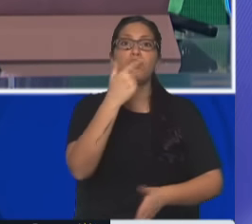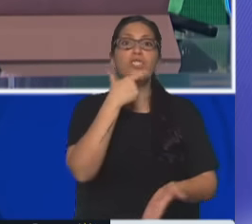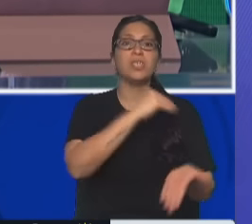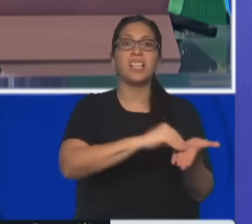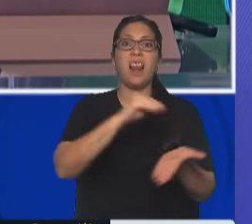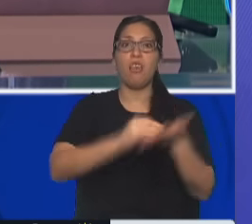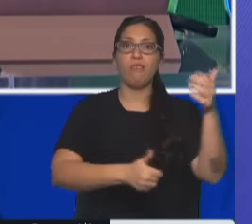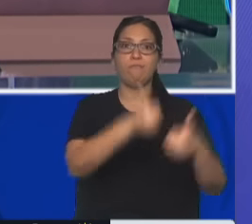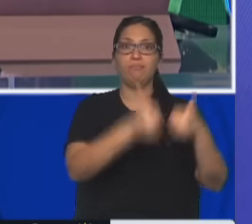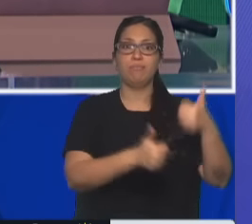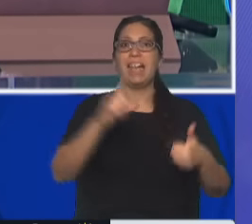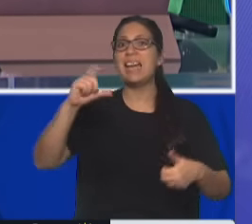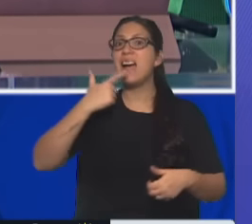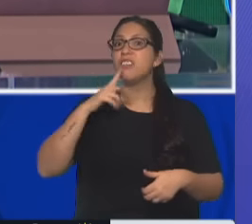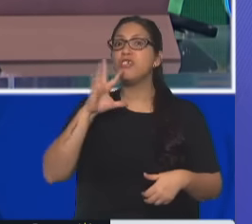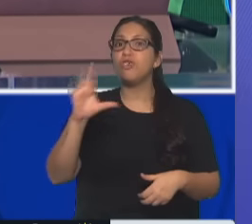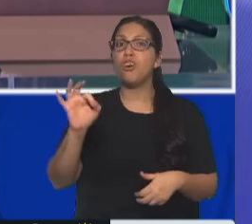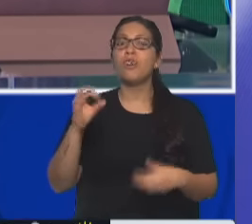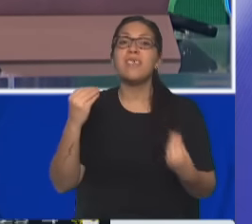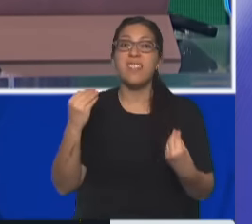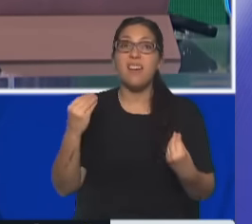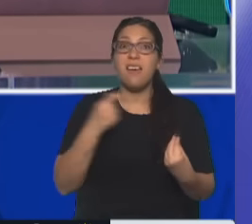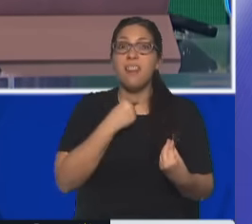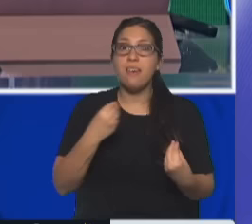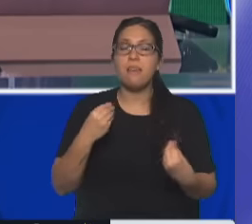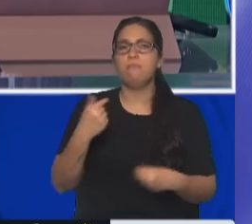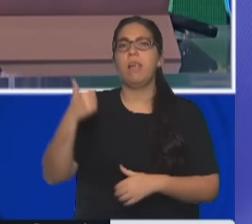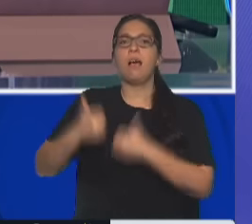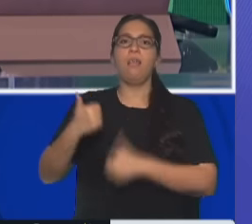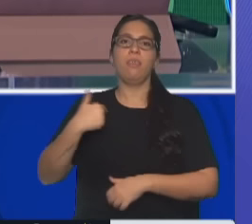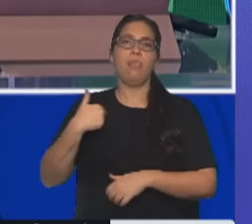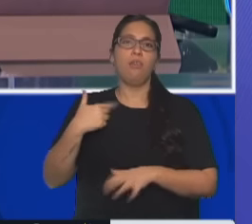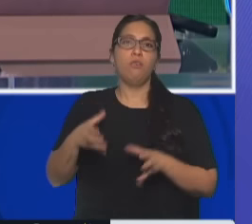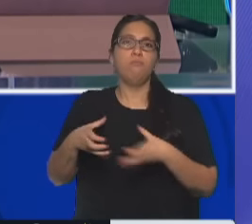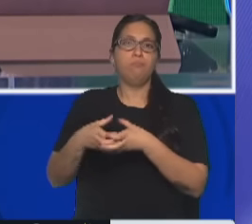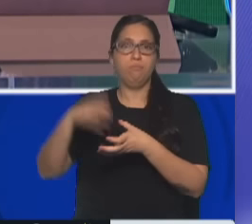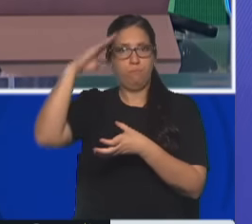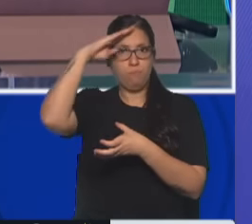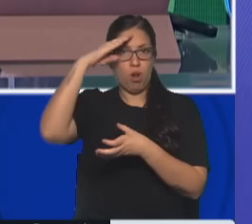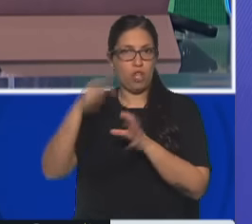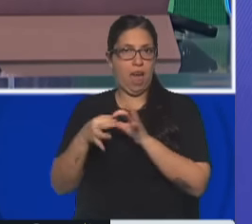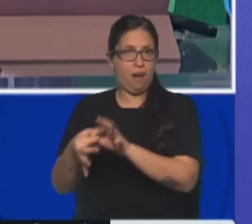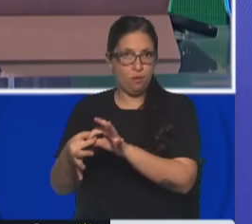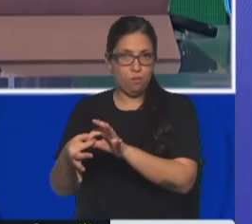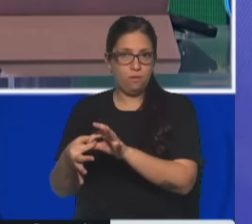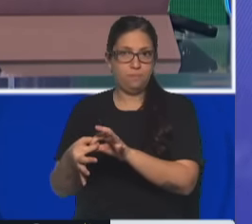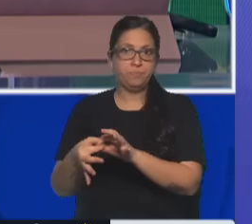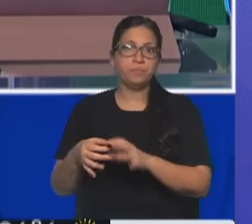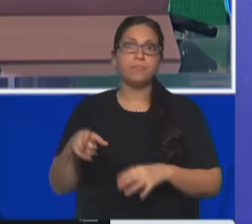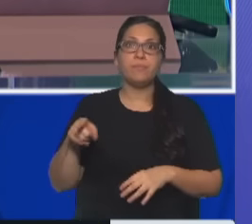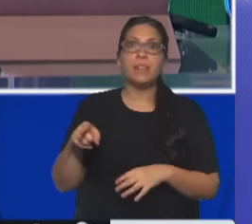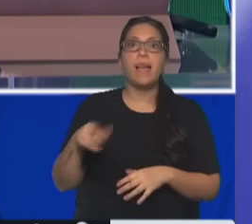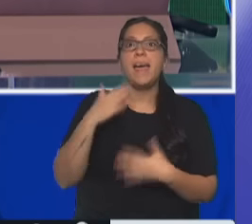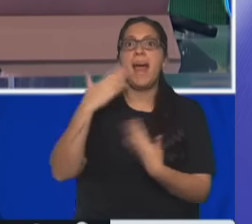dicen, bueno, Castro lo que quiere es ser el candidato del bolsonarismo, ¿no? Recordemos que además él llega a la gobernación a la cual no tiene reelección de la mano o